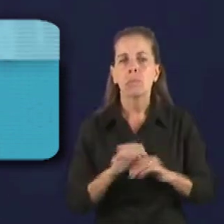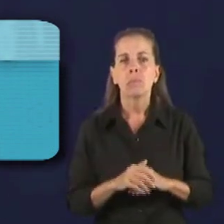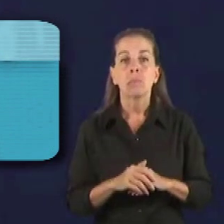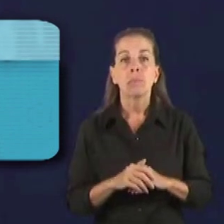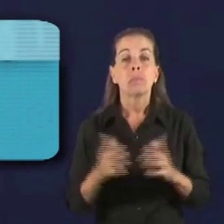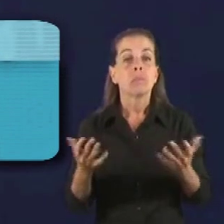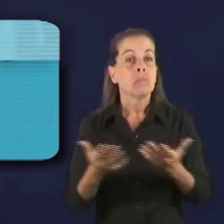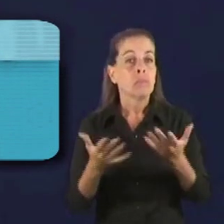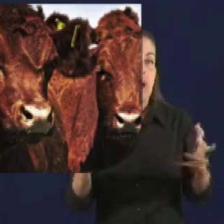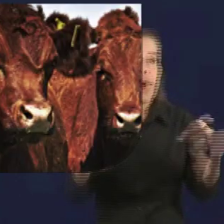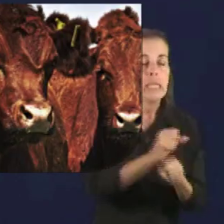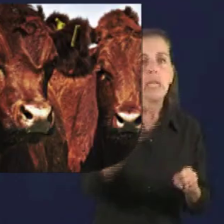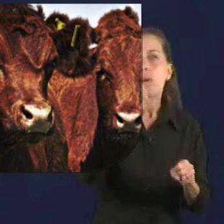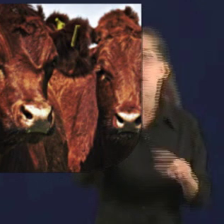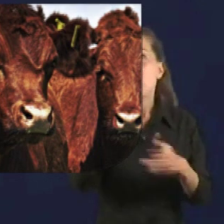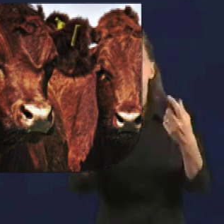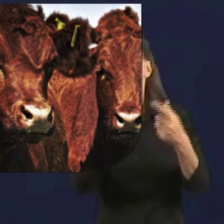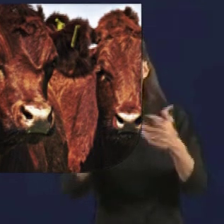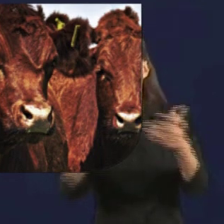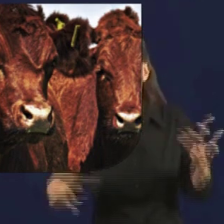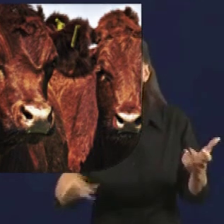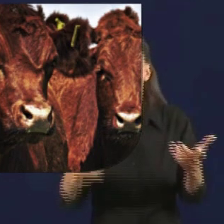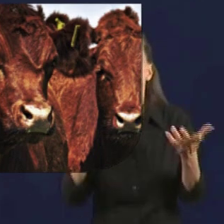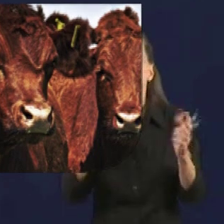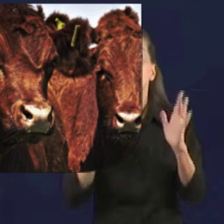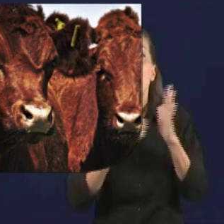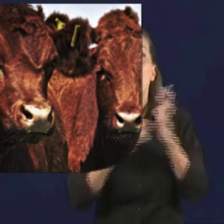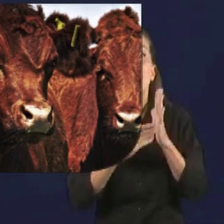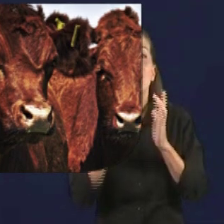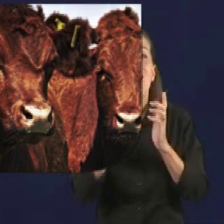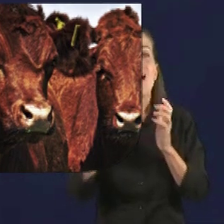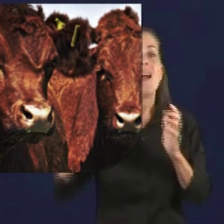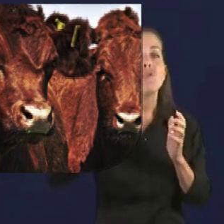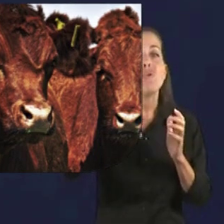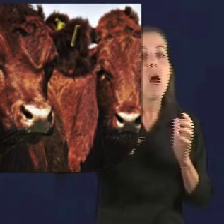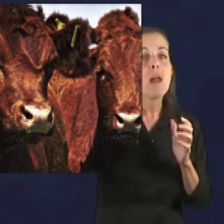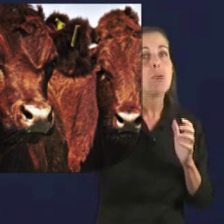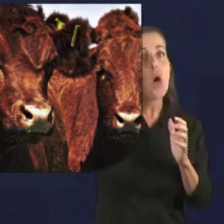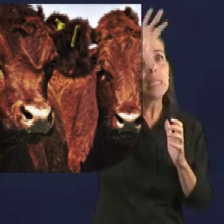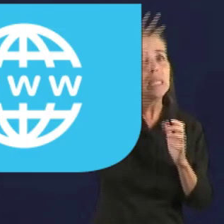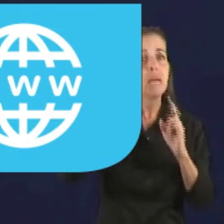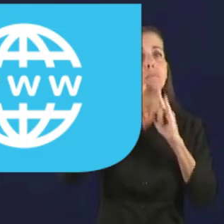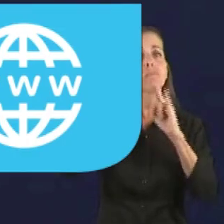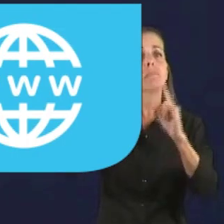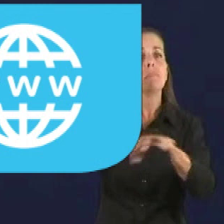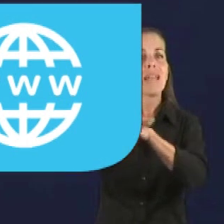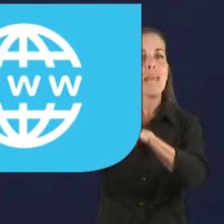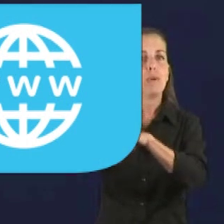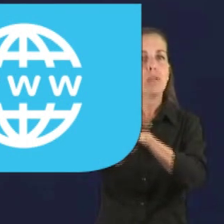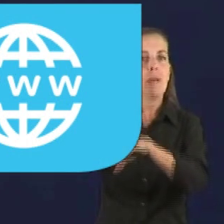de líneas o de servicios de las diferentes jurisdicciones son responsabilidad de las diferentes jurisdicciones y